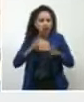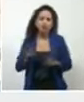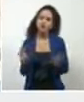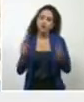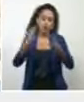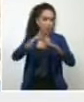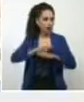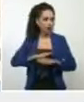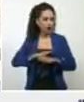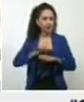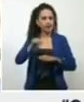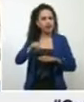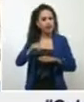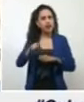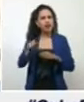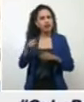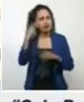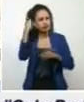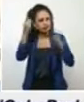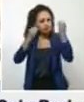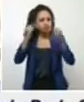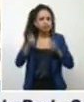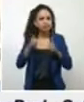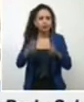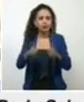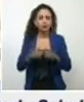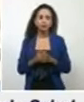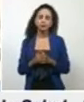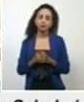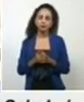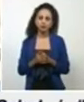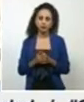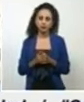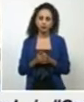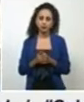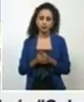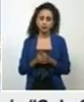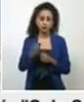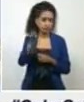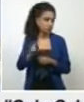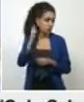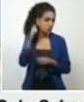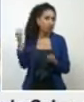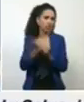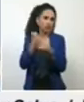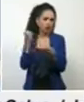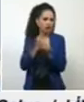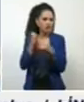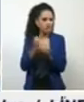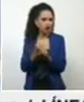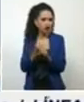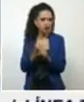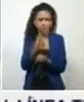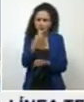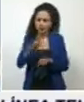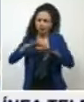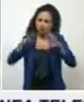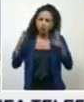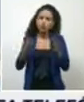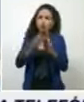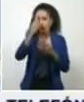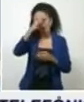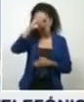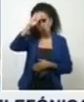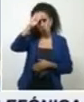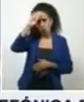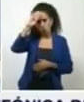está procesando muy bien, a mí no, a ella, que es la que trabaja intensamente para toda Cuba, desde el punto de vista